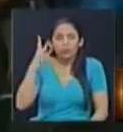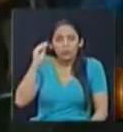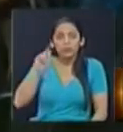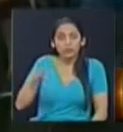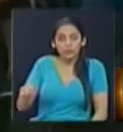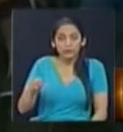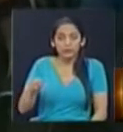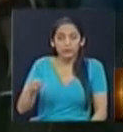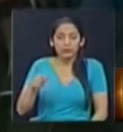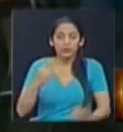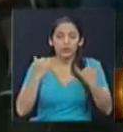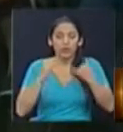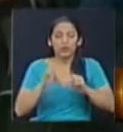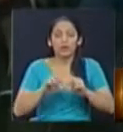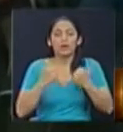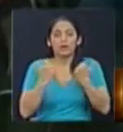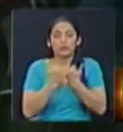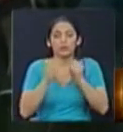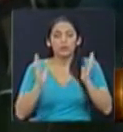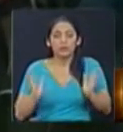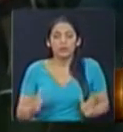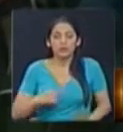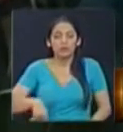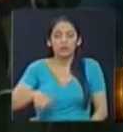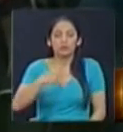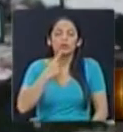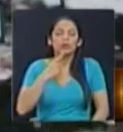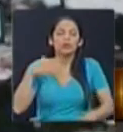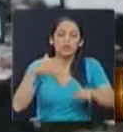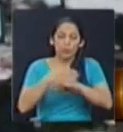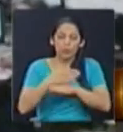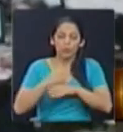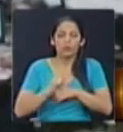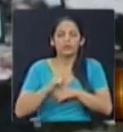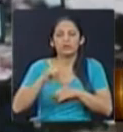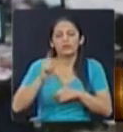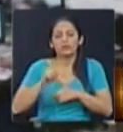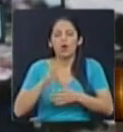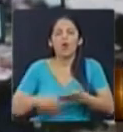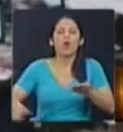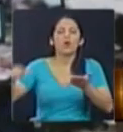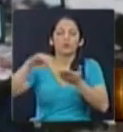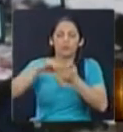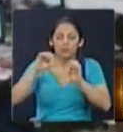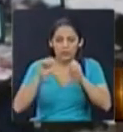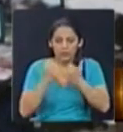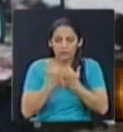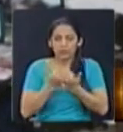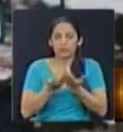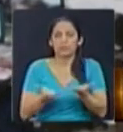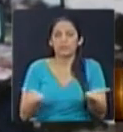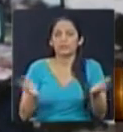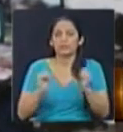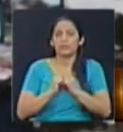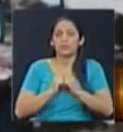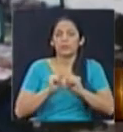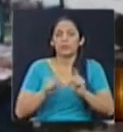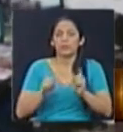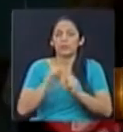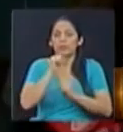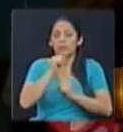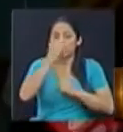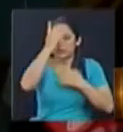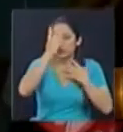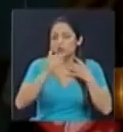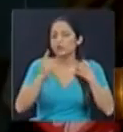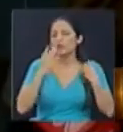Los legisladores tienen pendiente retomar la sesión plenaria, habiendo quienes aspiran que el llamado a comparecer se concrete. Hay